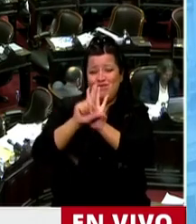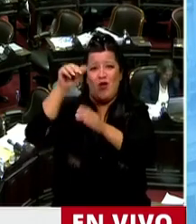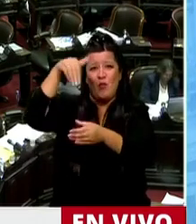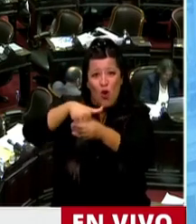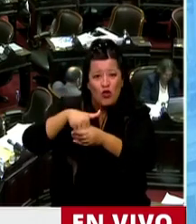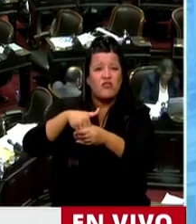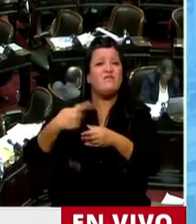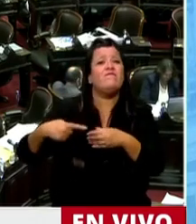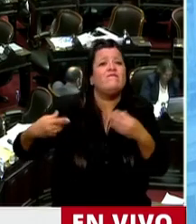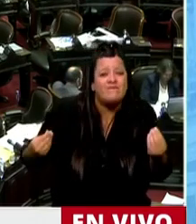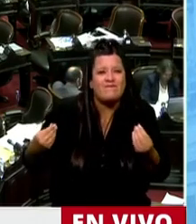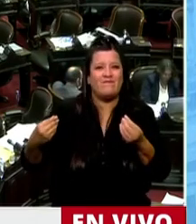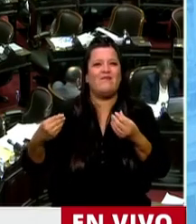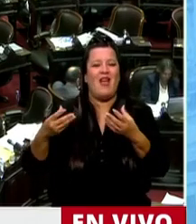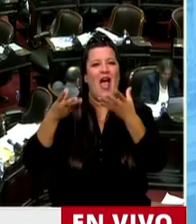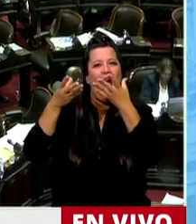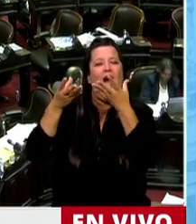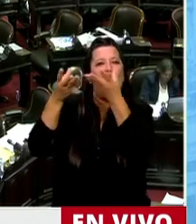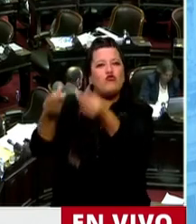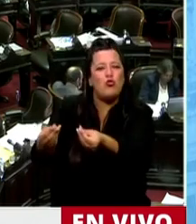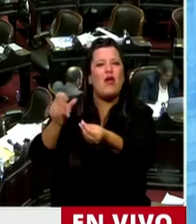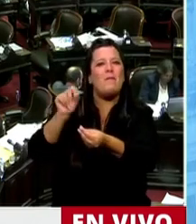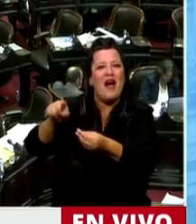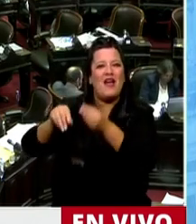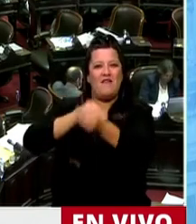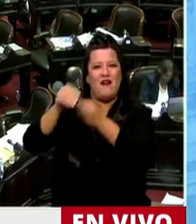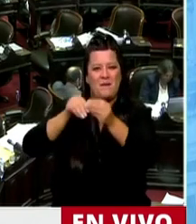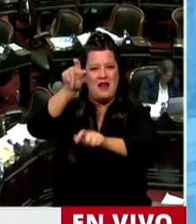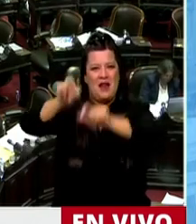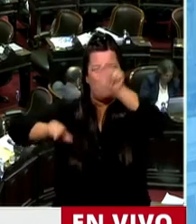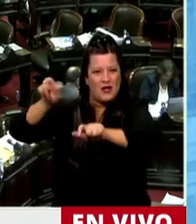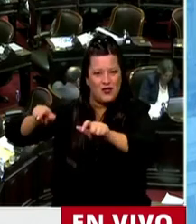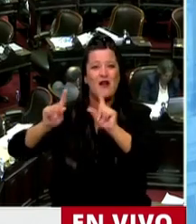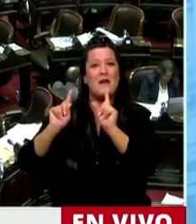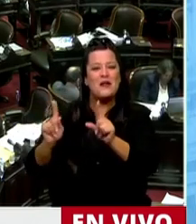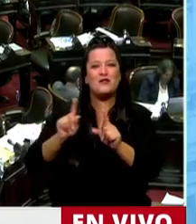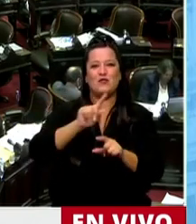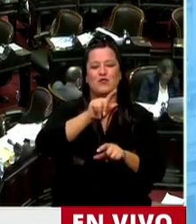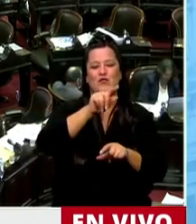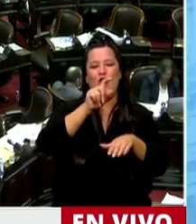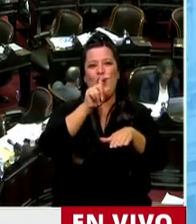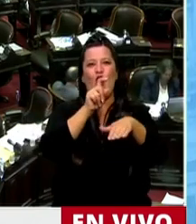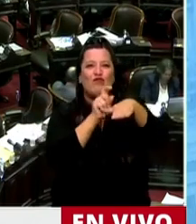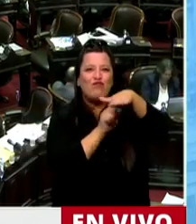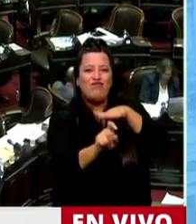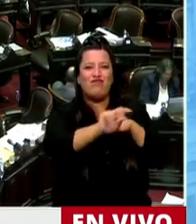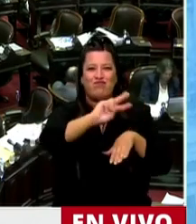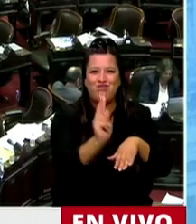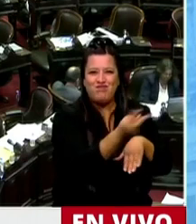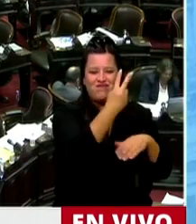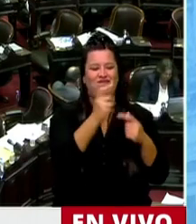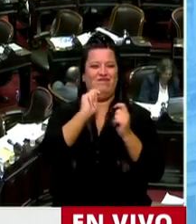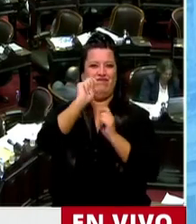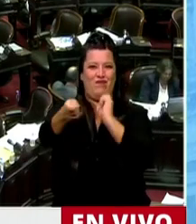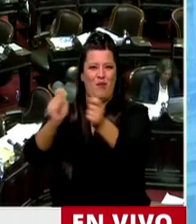el aporte para los familiares de la tripulación del ARA San